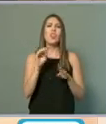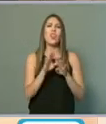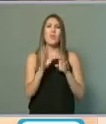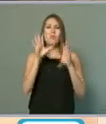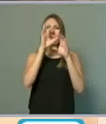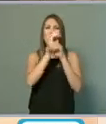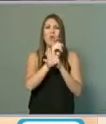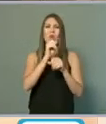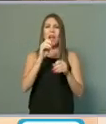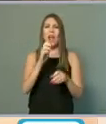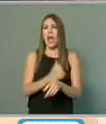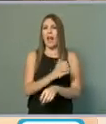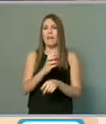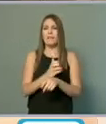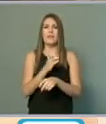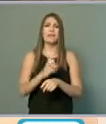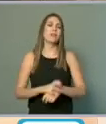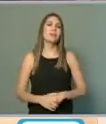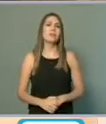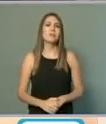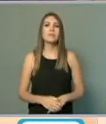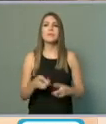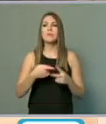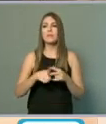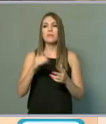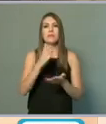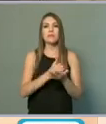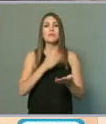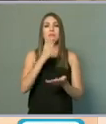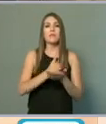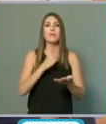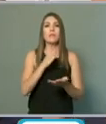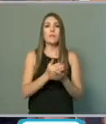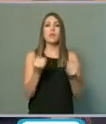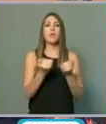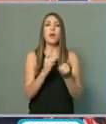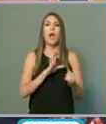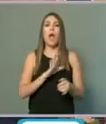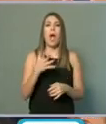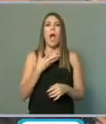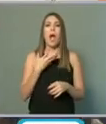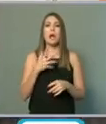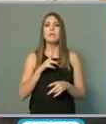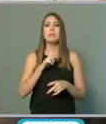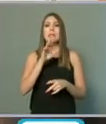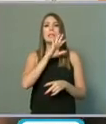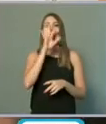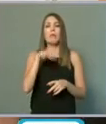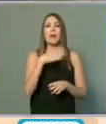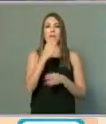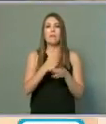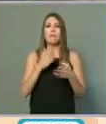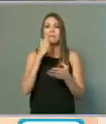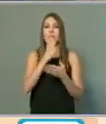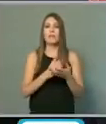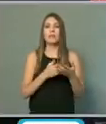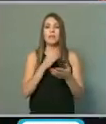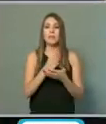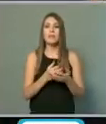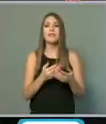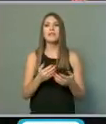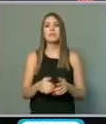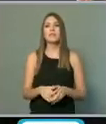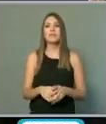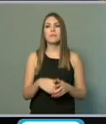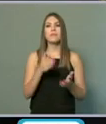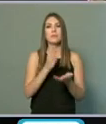cafecito, ¿verdad? Ok, voy entonces a empezar a cortar aquí. Ya tengo también mi cebolla finamente picada también. Y voy para allá.